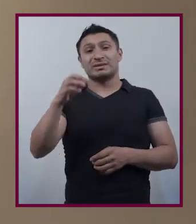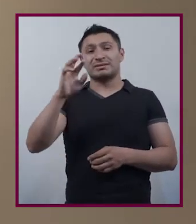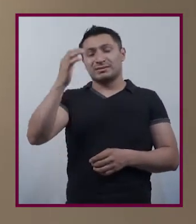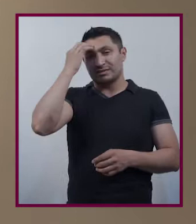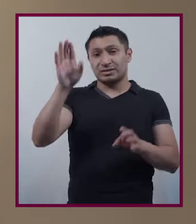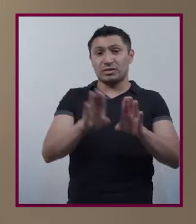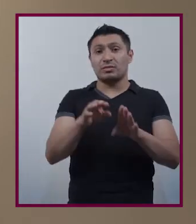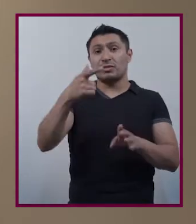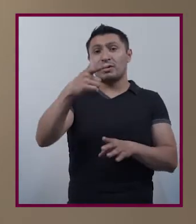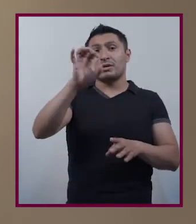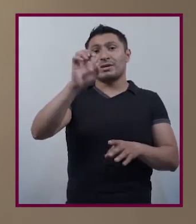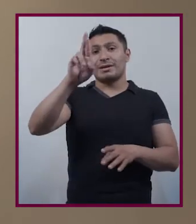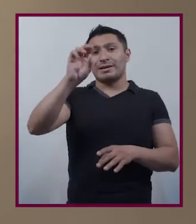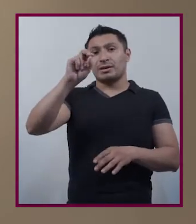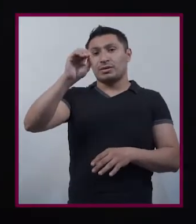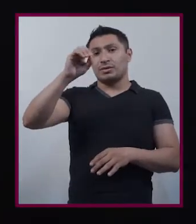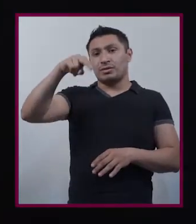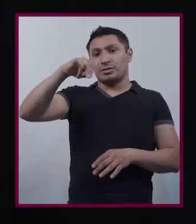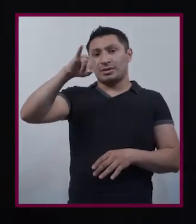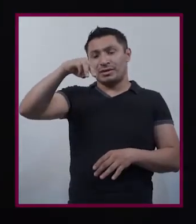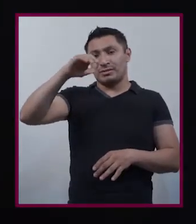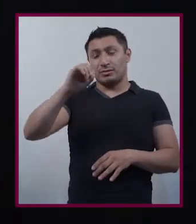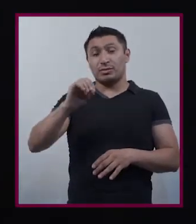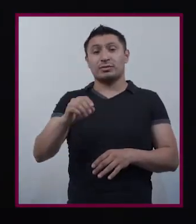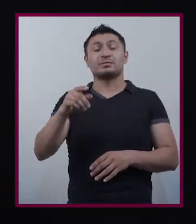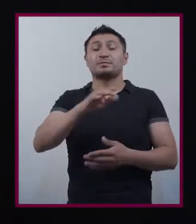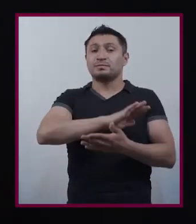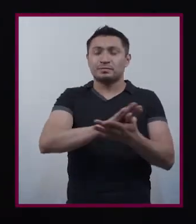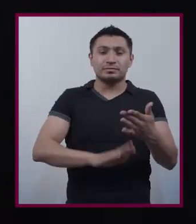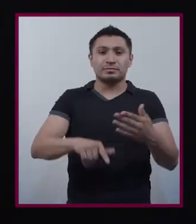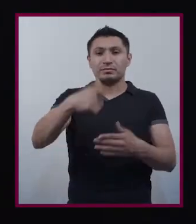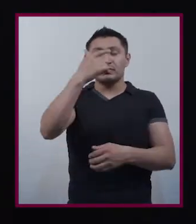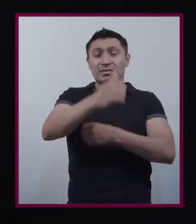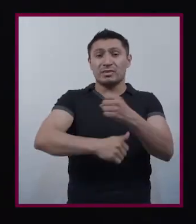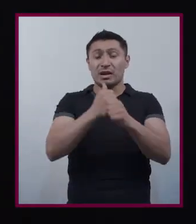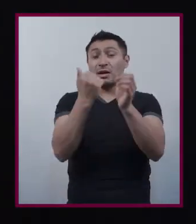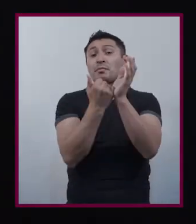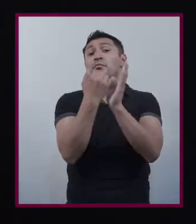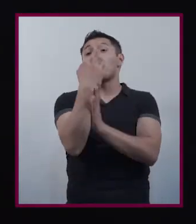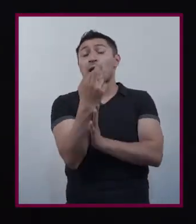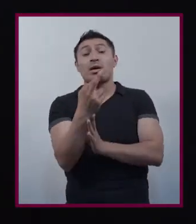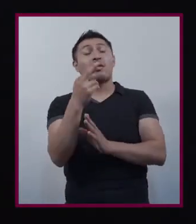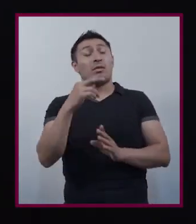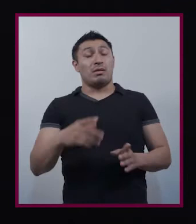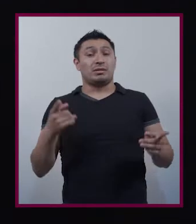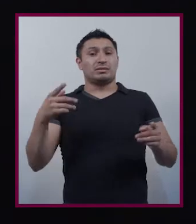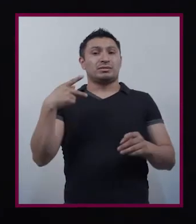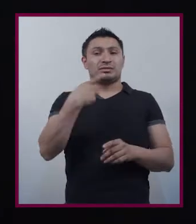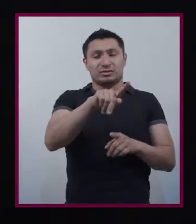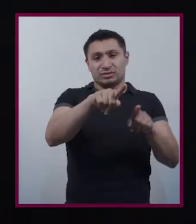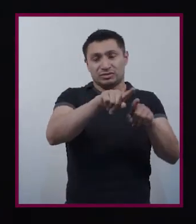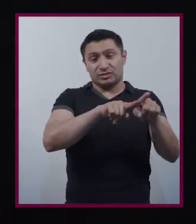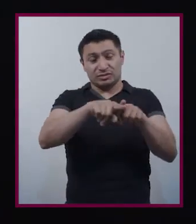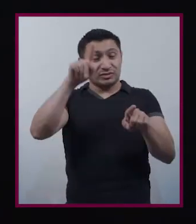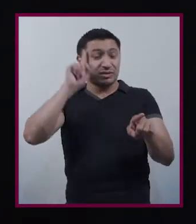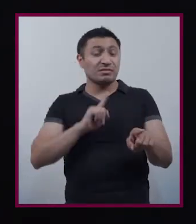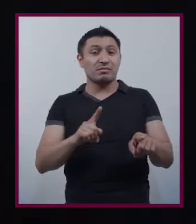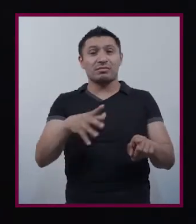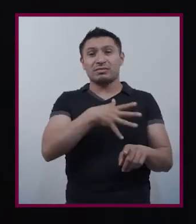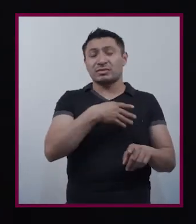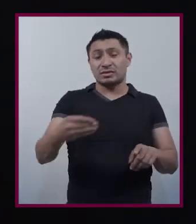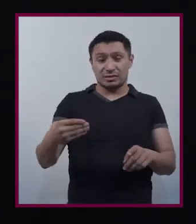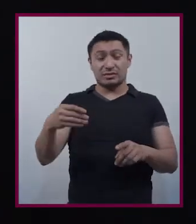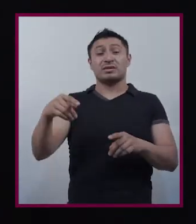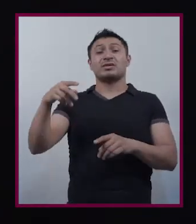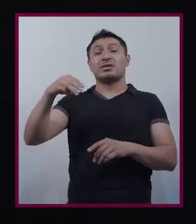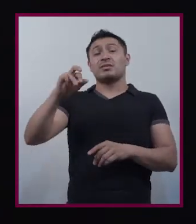conocido como Jerónimo Villamil, un noble 12 años mayor que ella. Por su parte, su hermana contrajo matrimonio con el hijo del